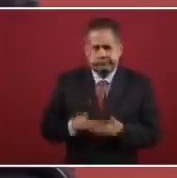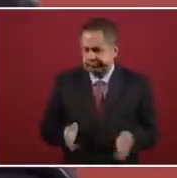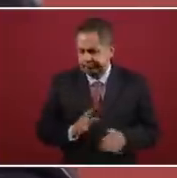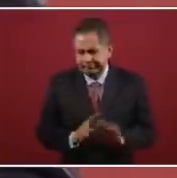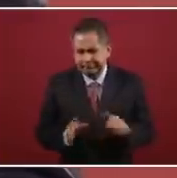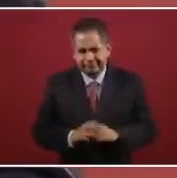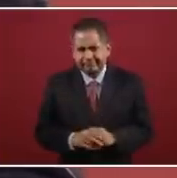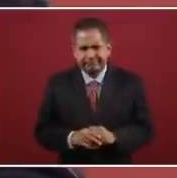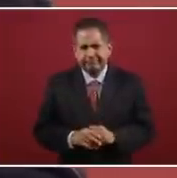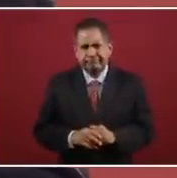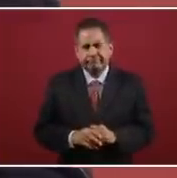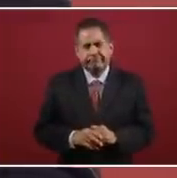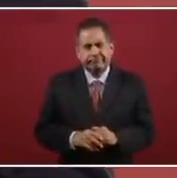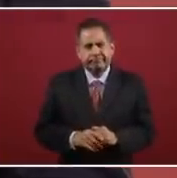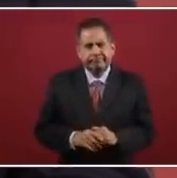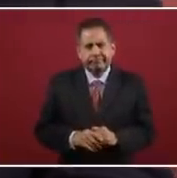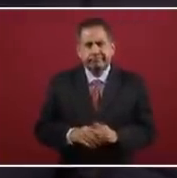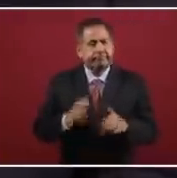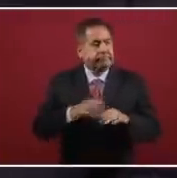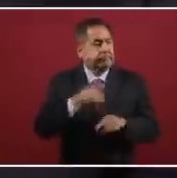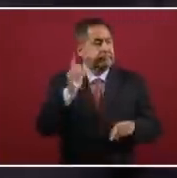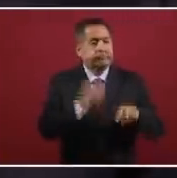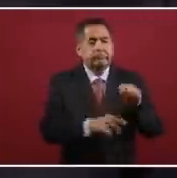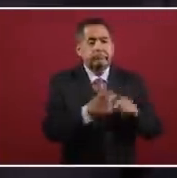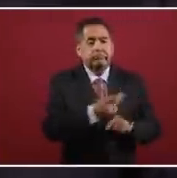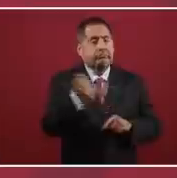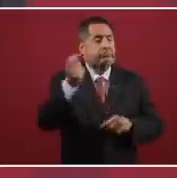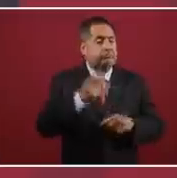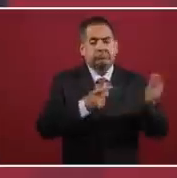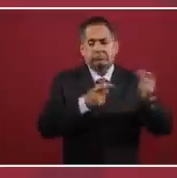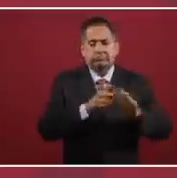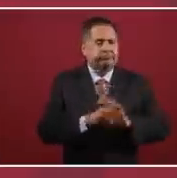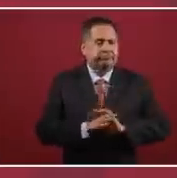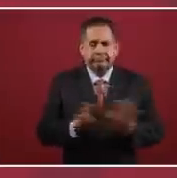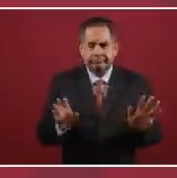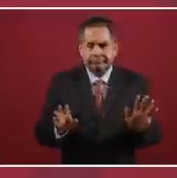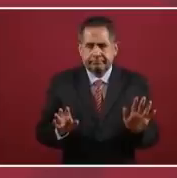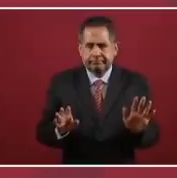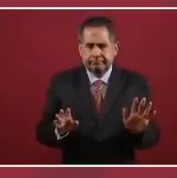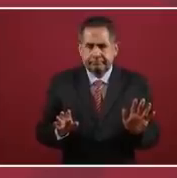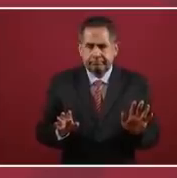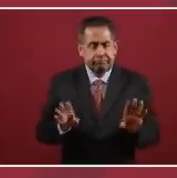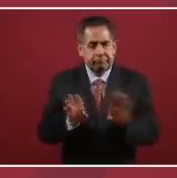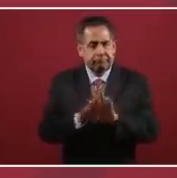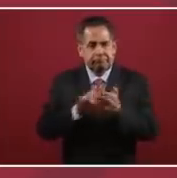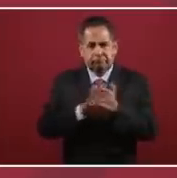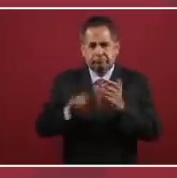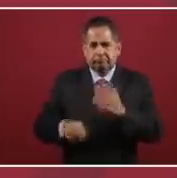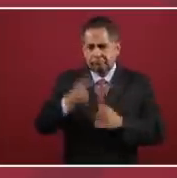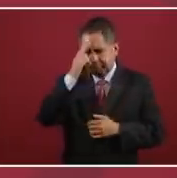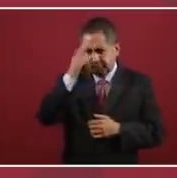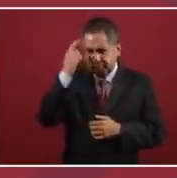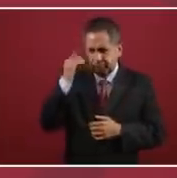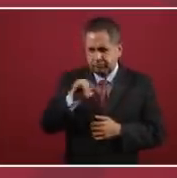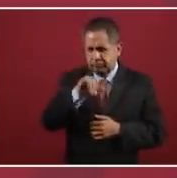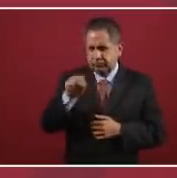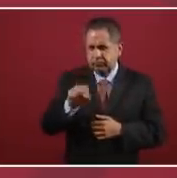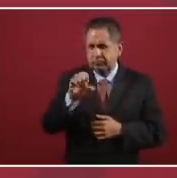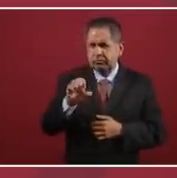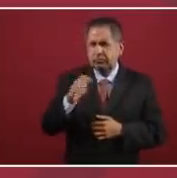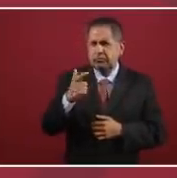que hasta los sacaban del aire. Bueno, el caso de José Gutiérrez